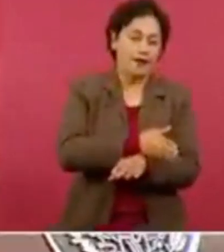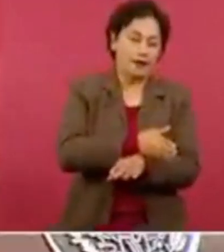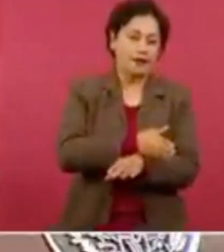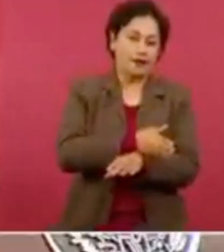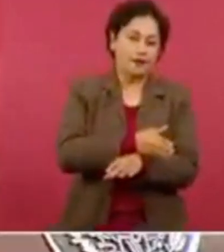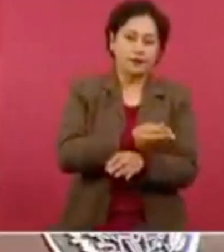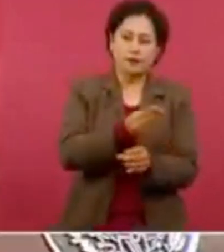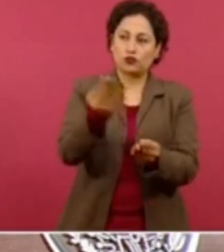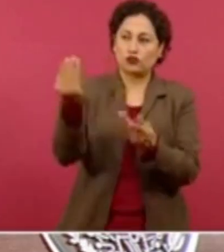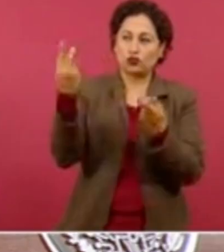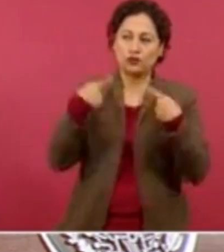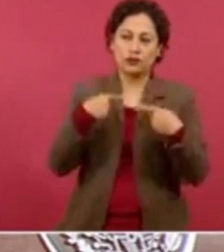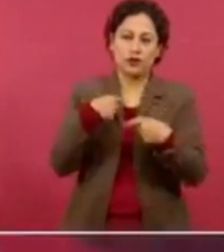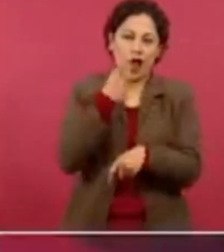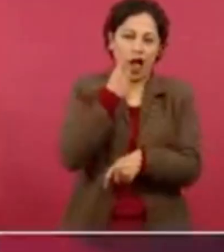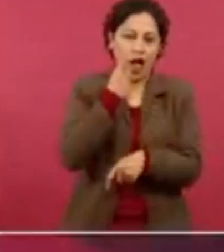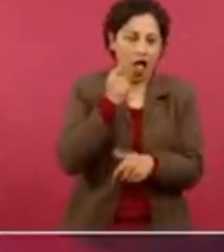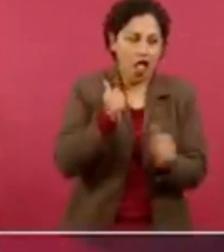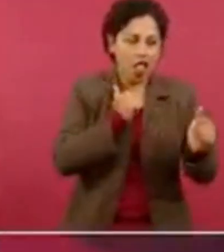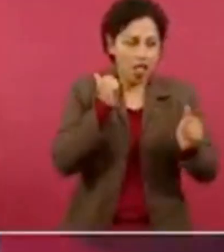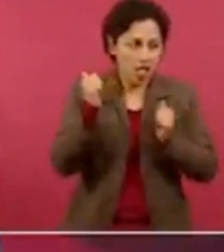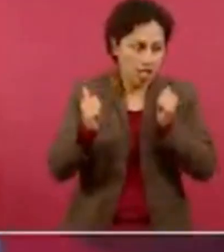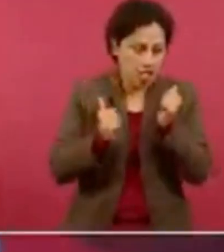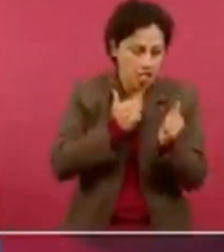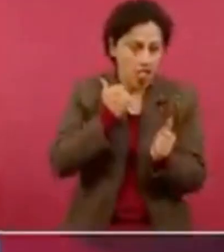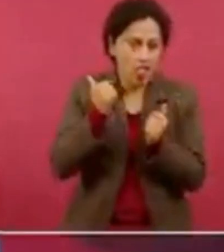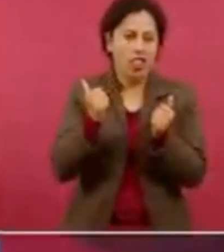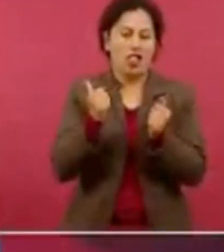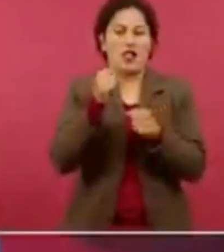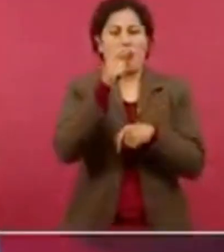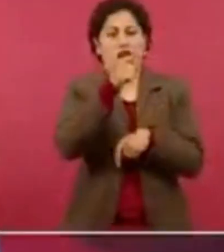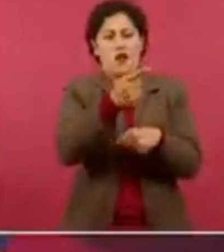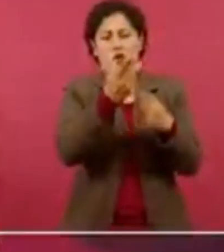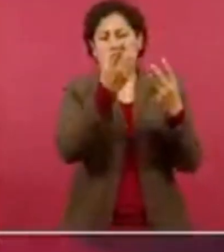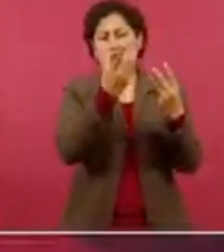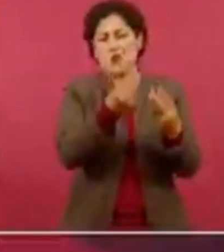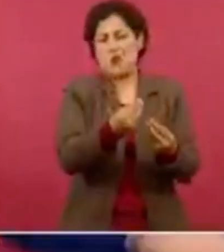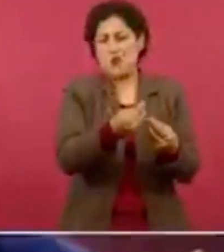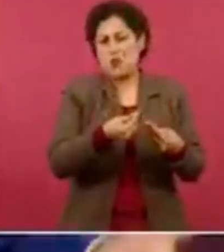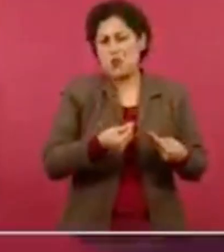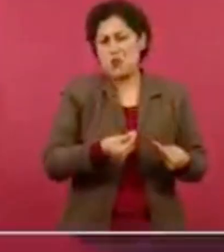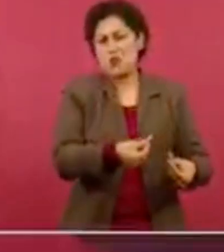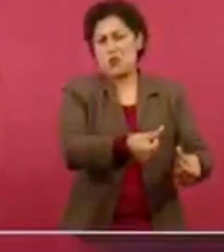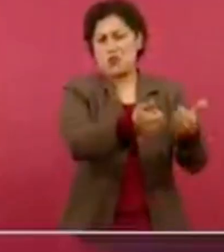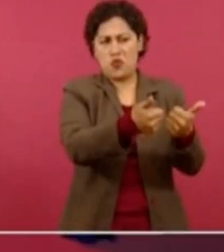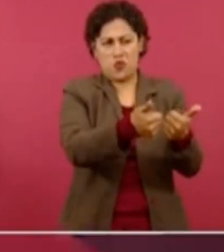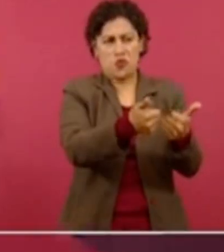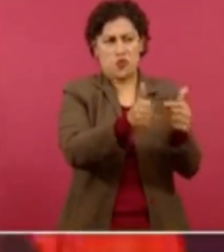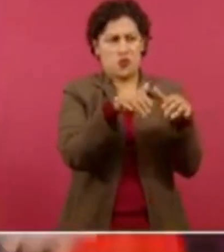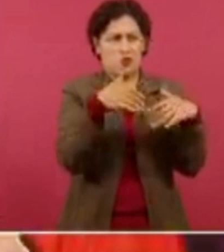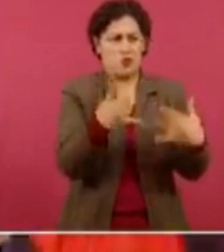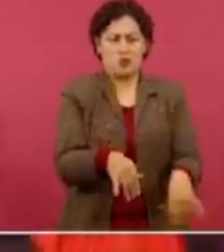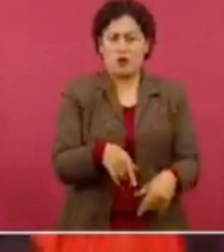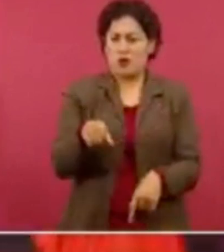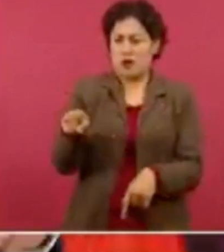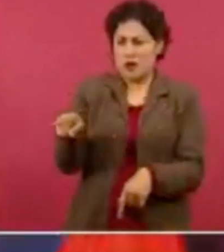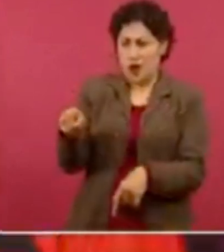de por medio y que iba a costar muchísimo y que con el nuevo aeropuerto nos habíamos ahorrado